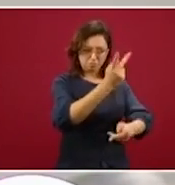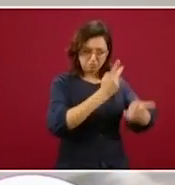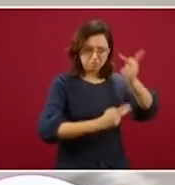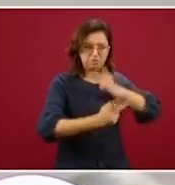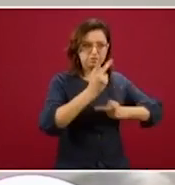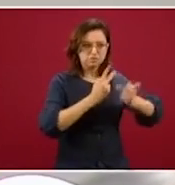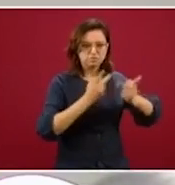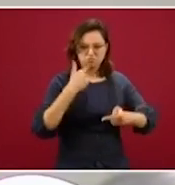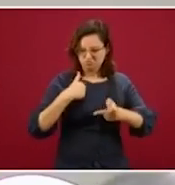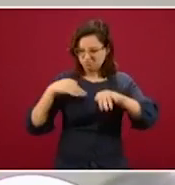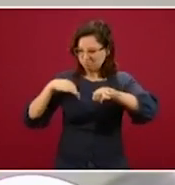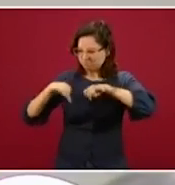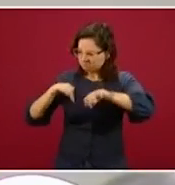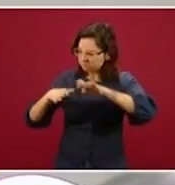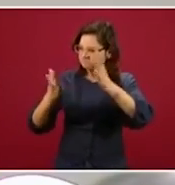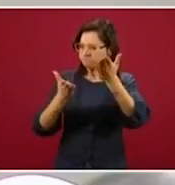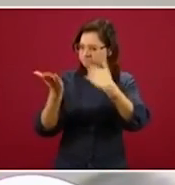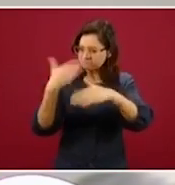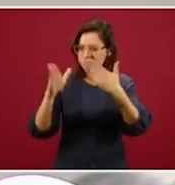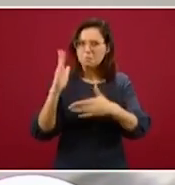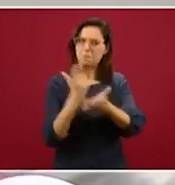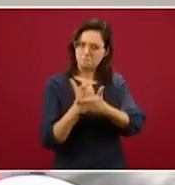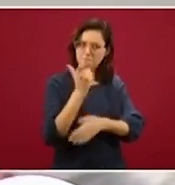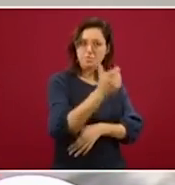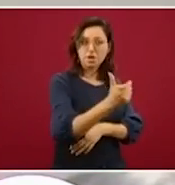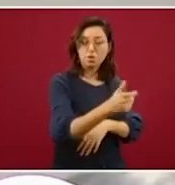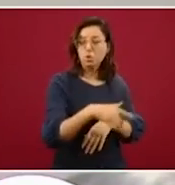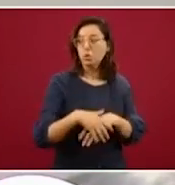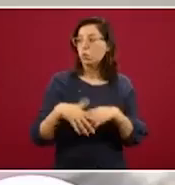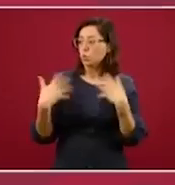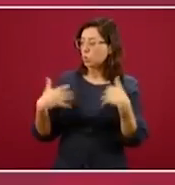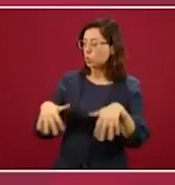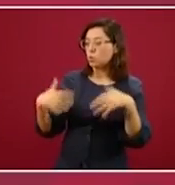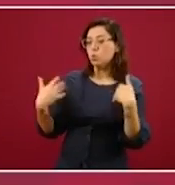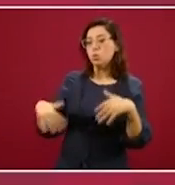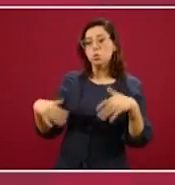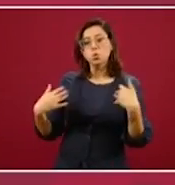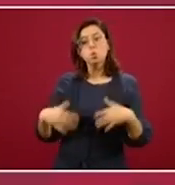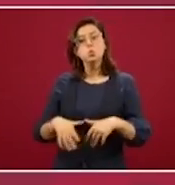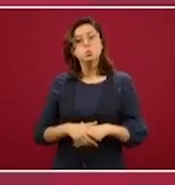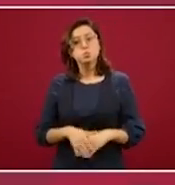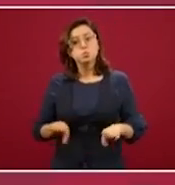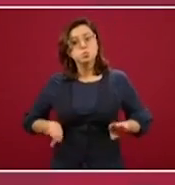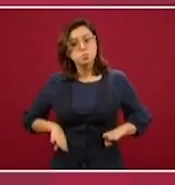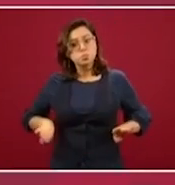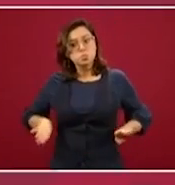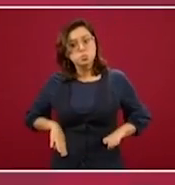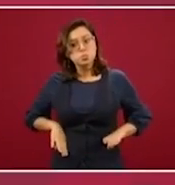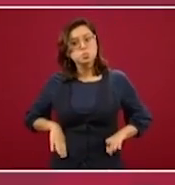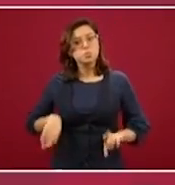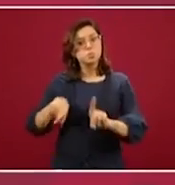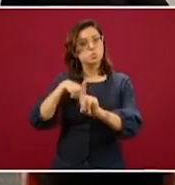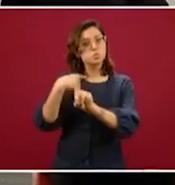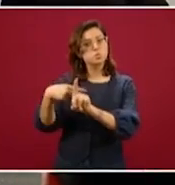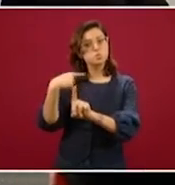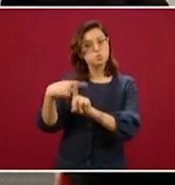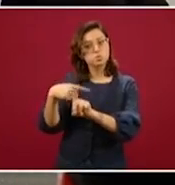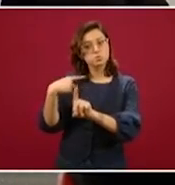pueda salir adelante. Es muy alentador esto. Y si quisiéramos